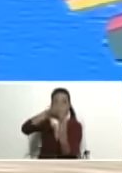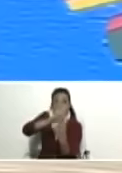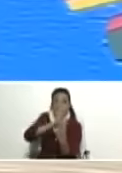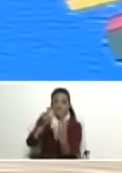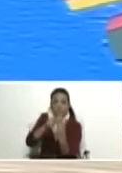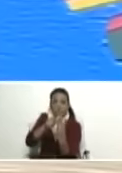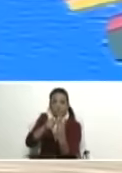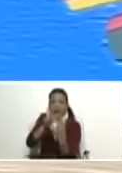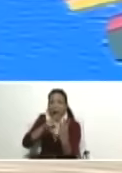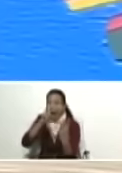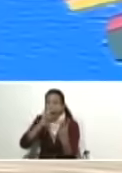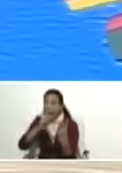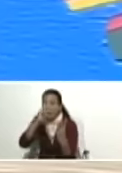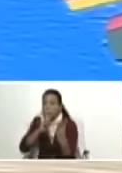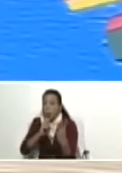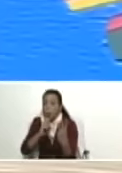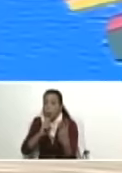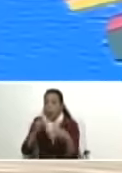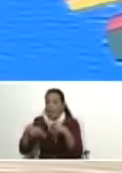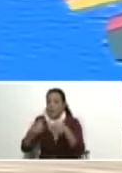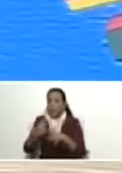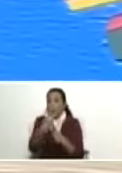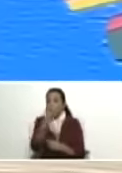que lo ubicamos ya en el siglo XX,